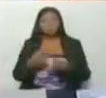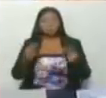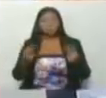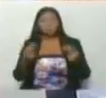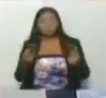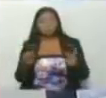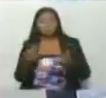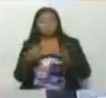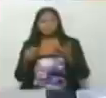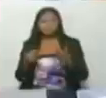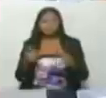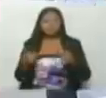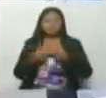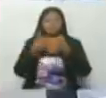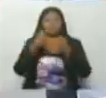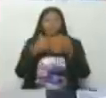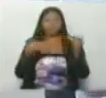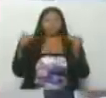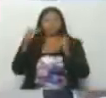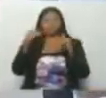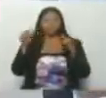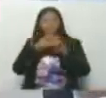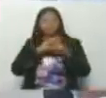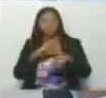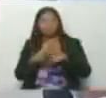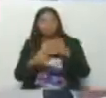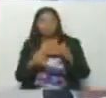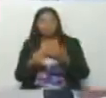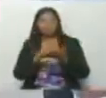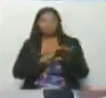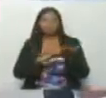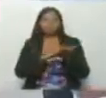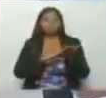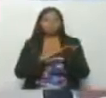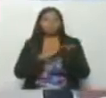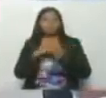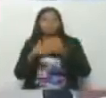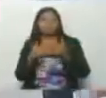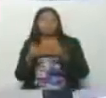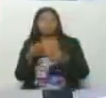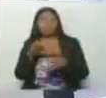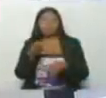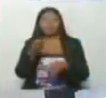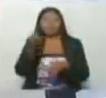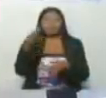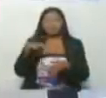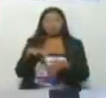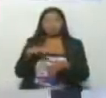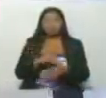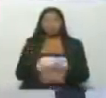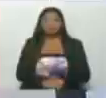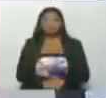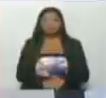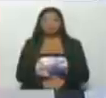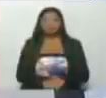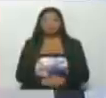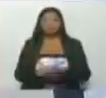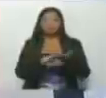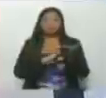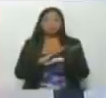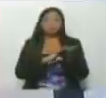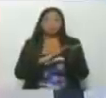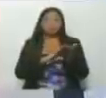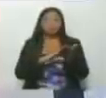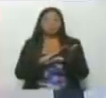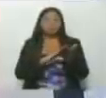manera impactante o de alto impacto la recuperación también de los salarios la recuperación de la producción tiene dos objetivos